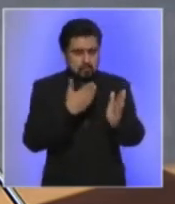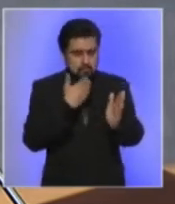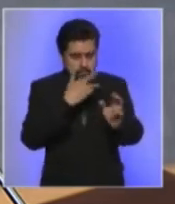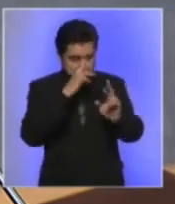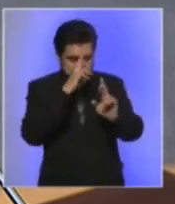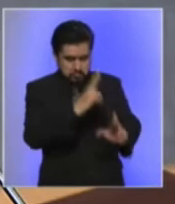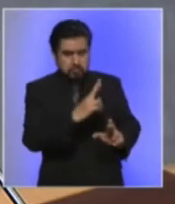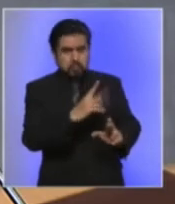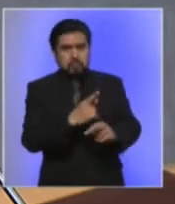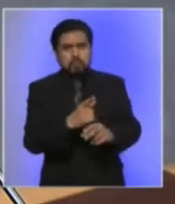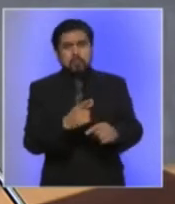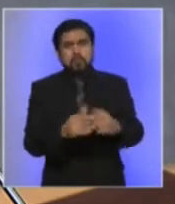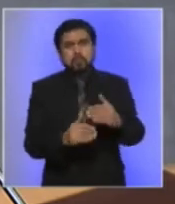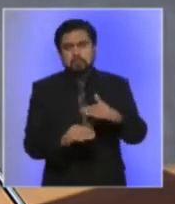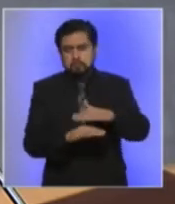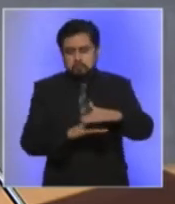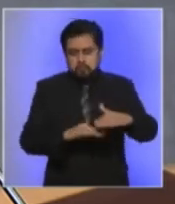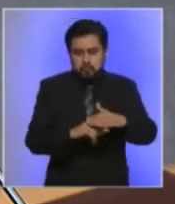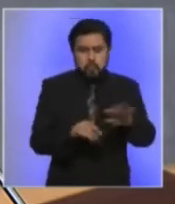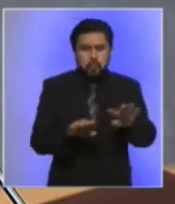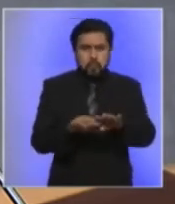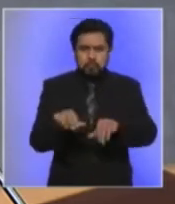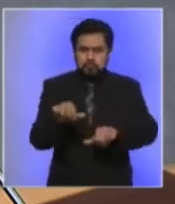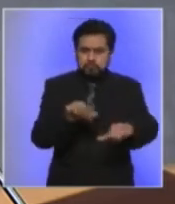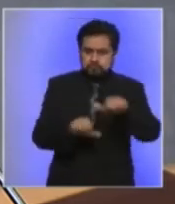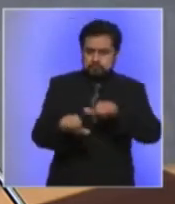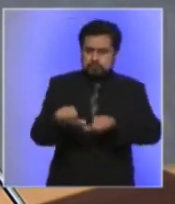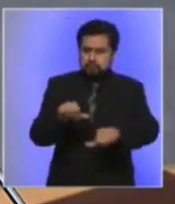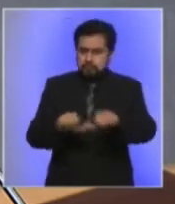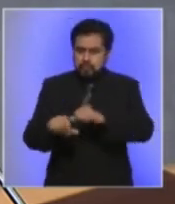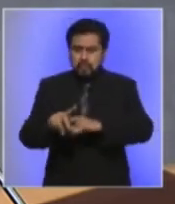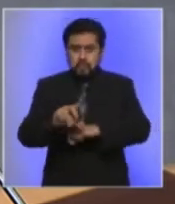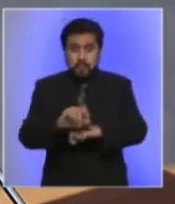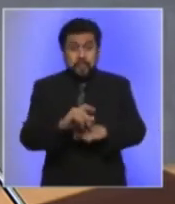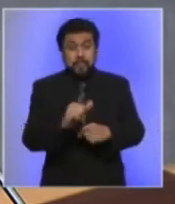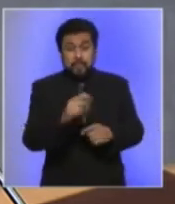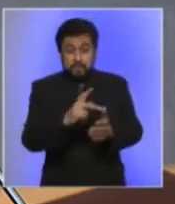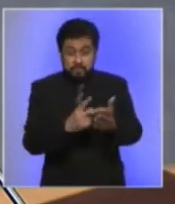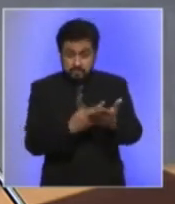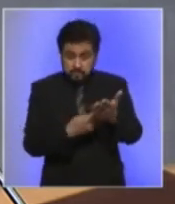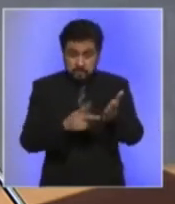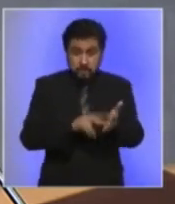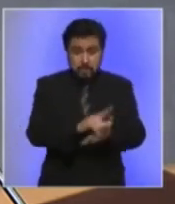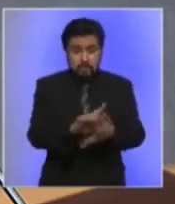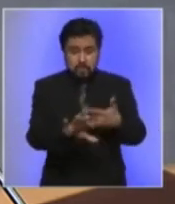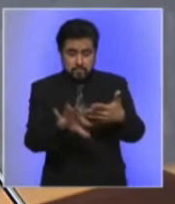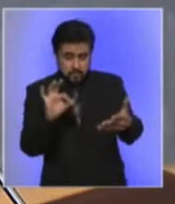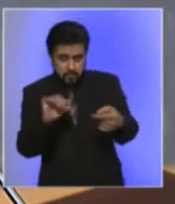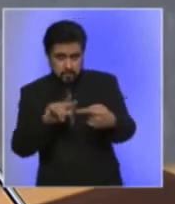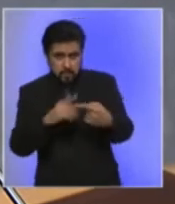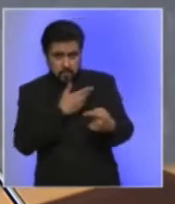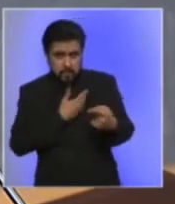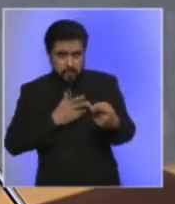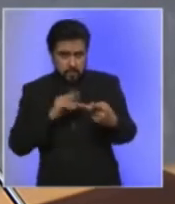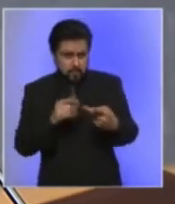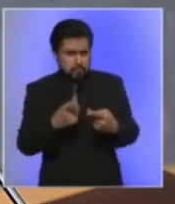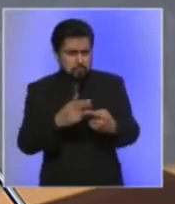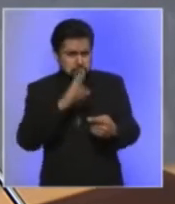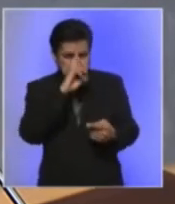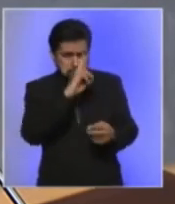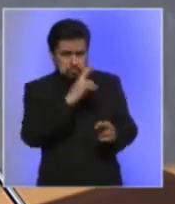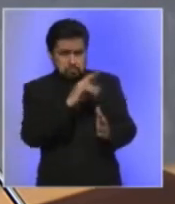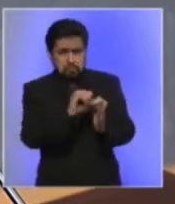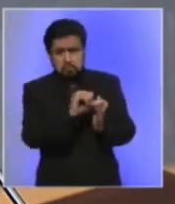y acorde a los principios de rotatividad no reelección inmediata y de alternancia en el género y porque dicha